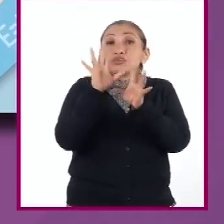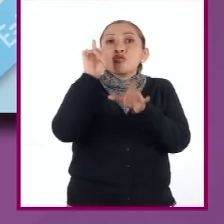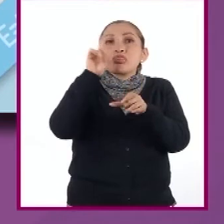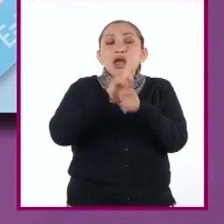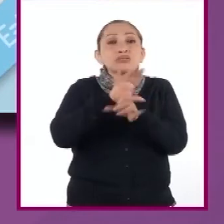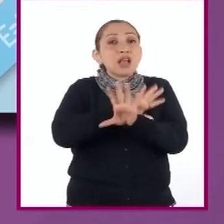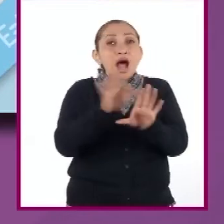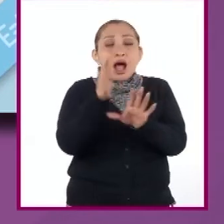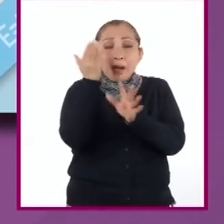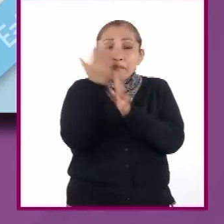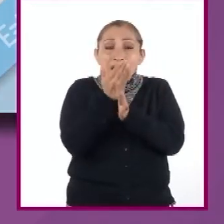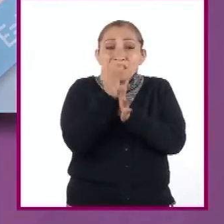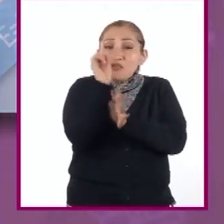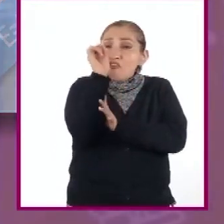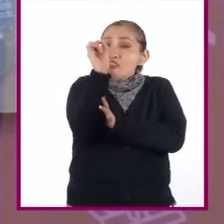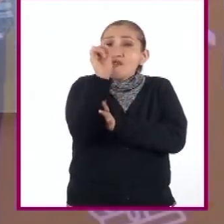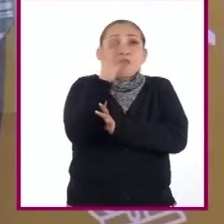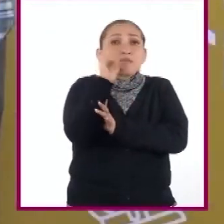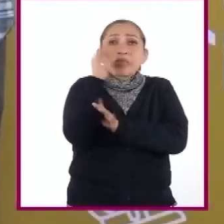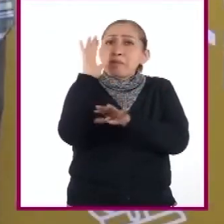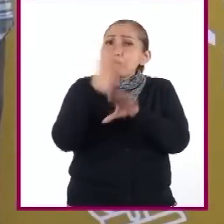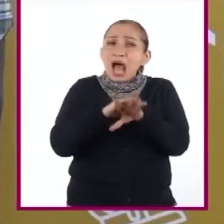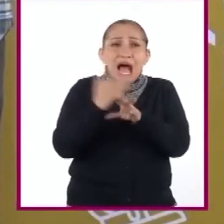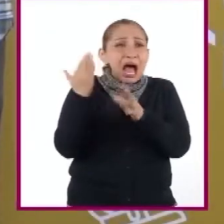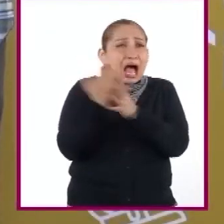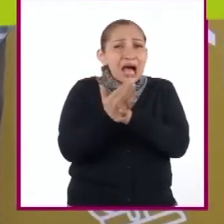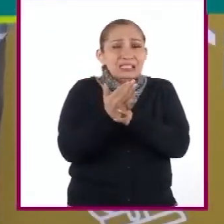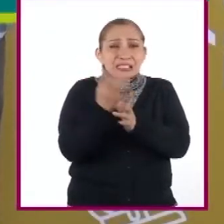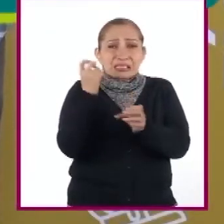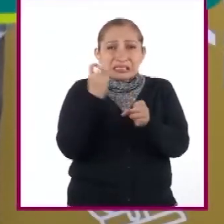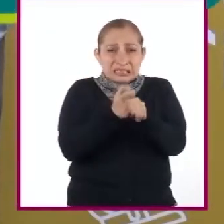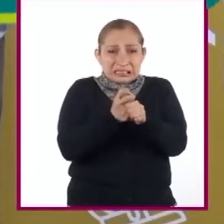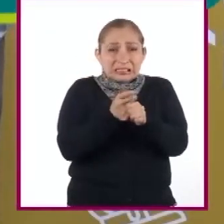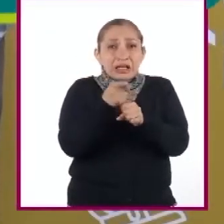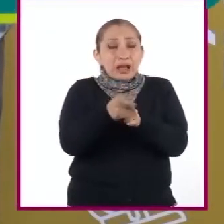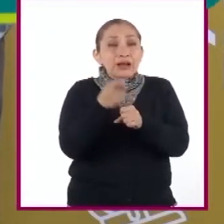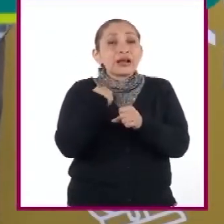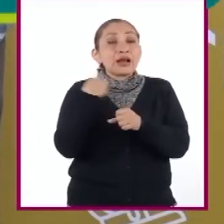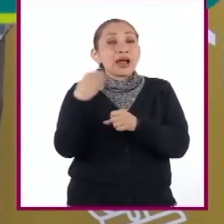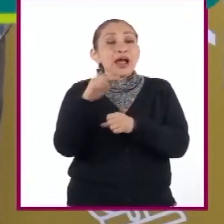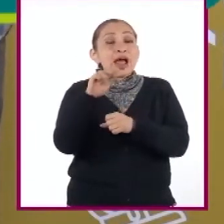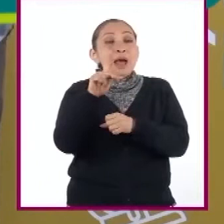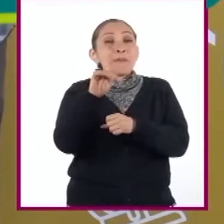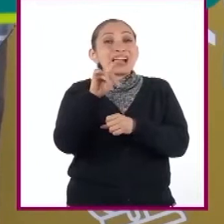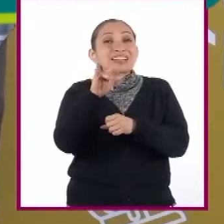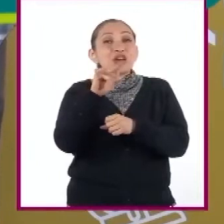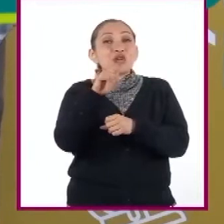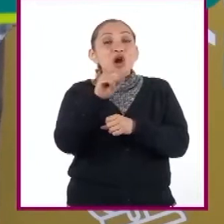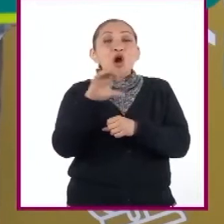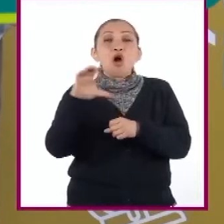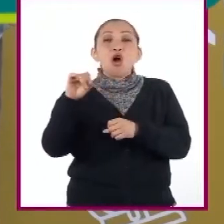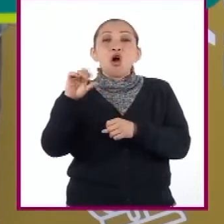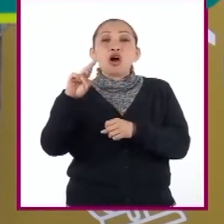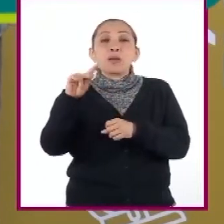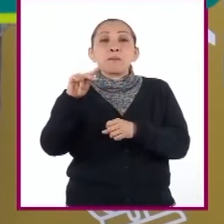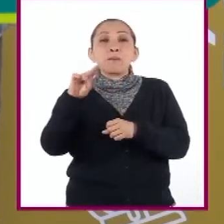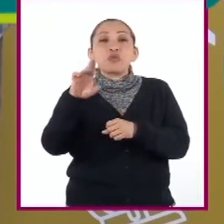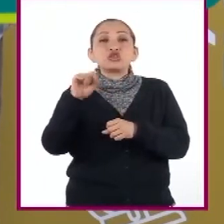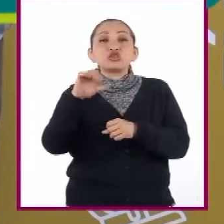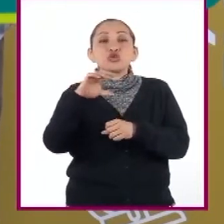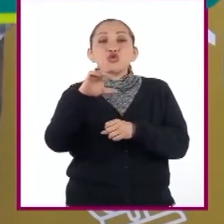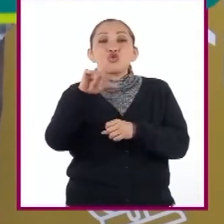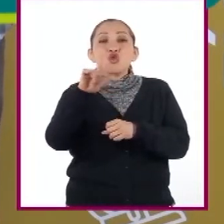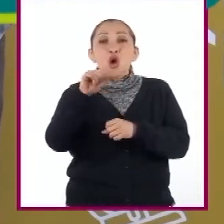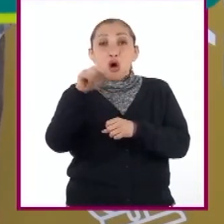obtenga un pedazo muy pequeño, sólido e indivisible, al que llamó partícula o corpúsculo. Este